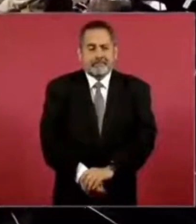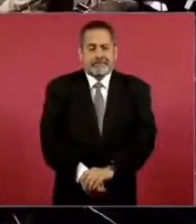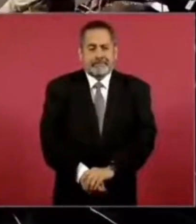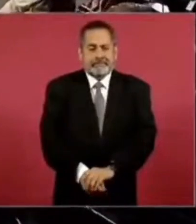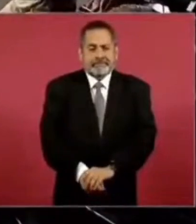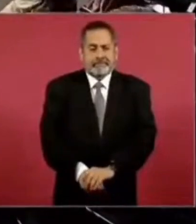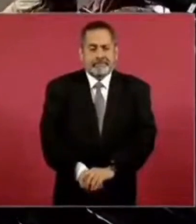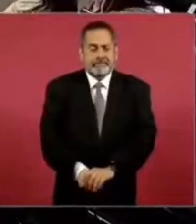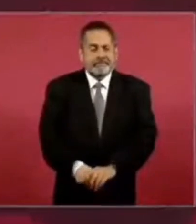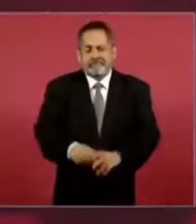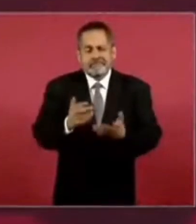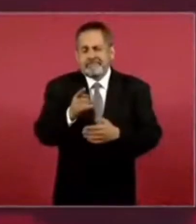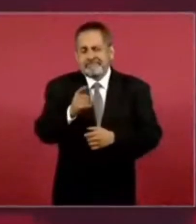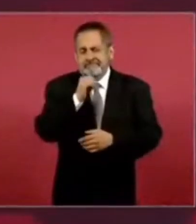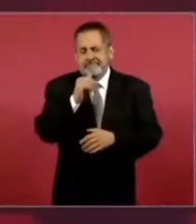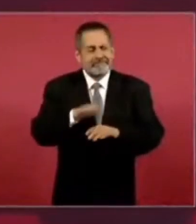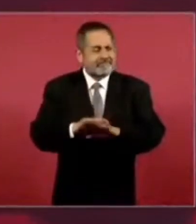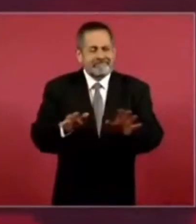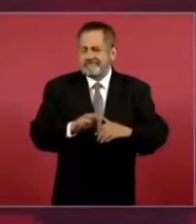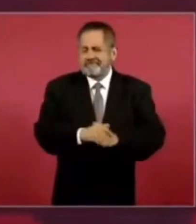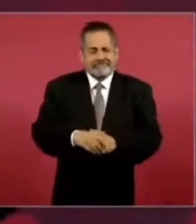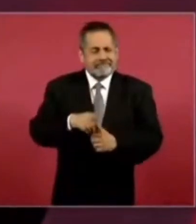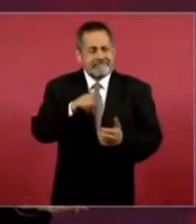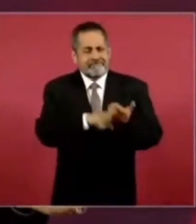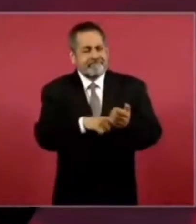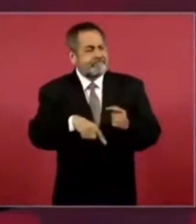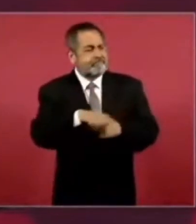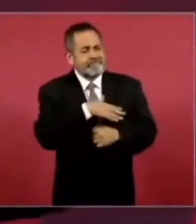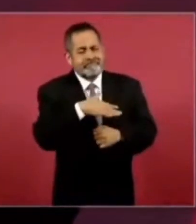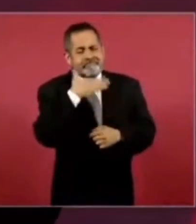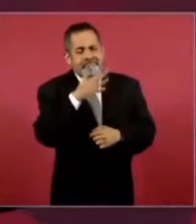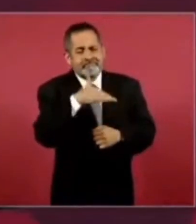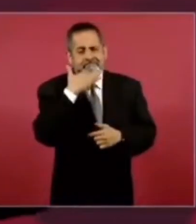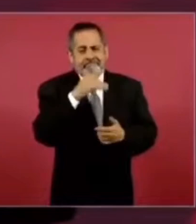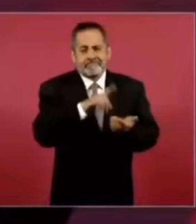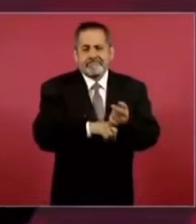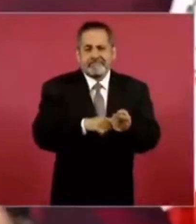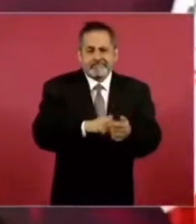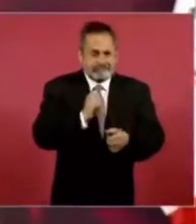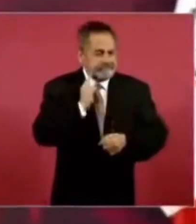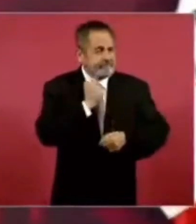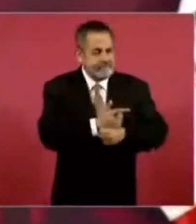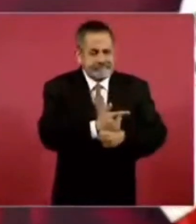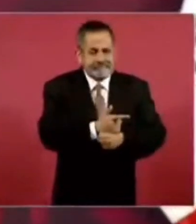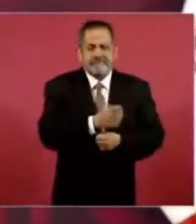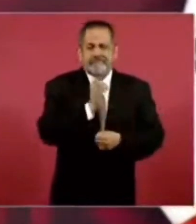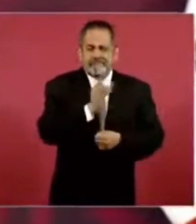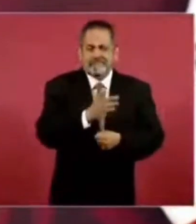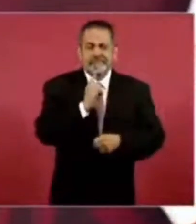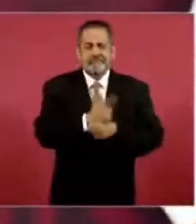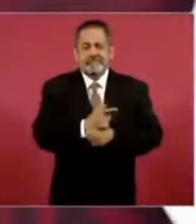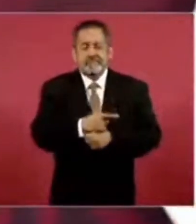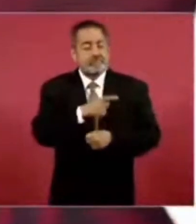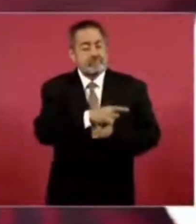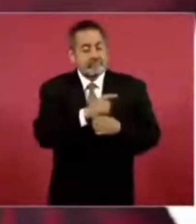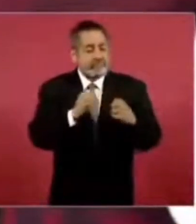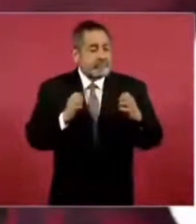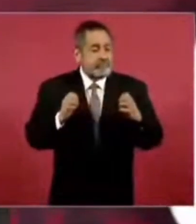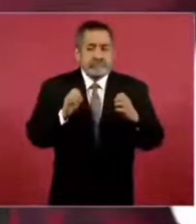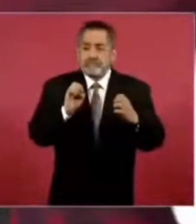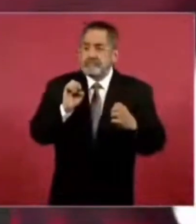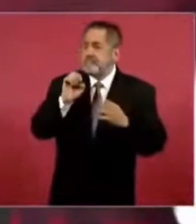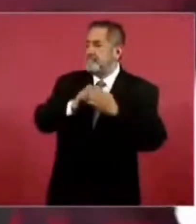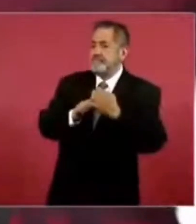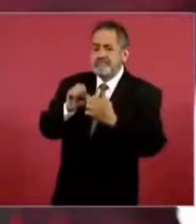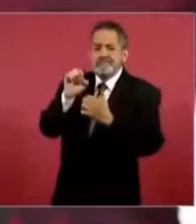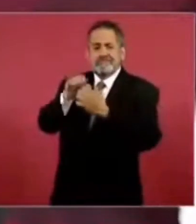dice eso son corruptos está demostrado engañaron mucho a la